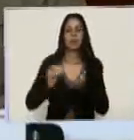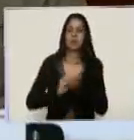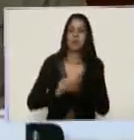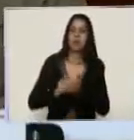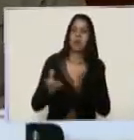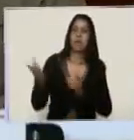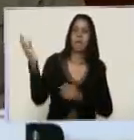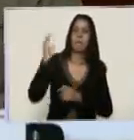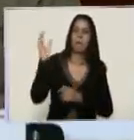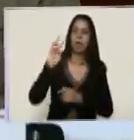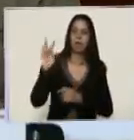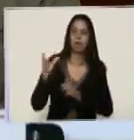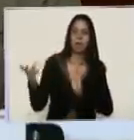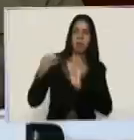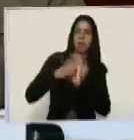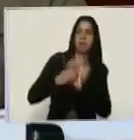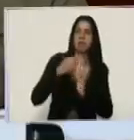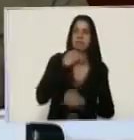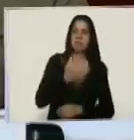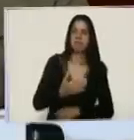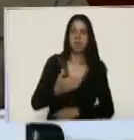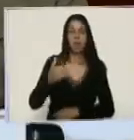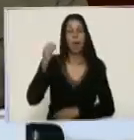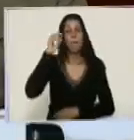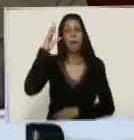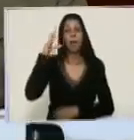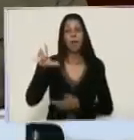lo repite hoy Perú.